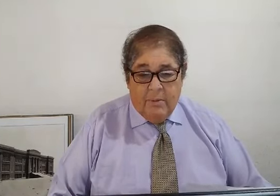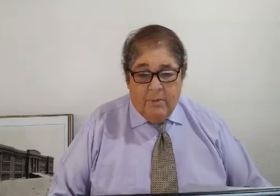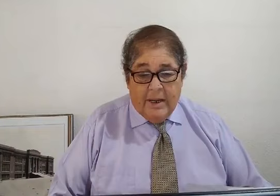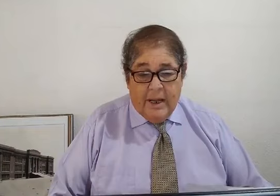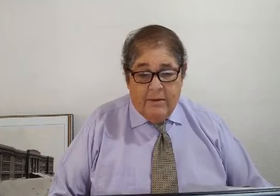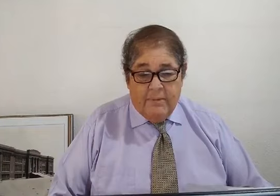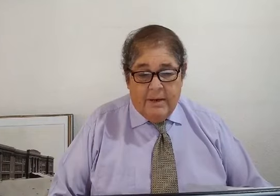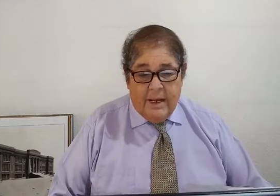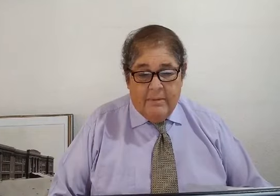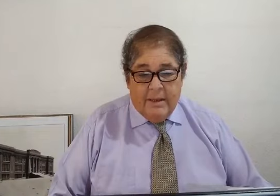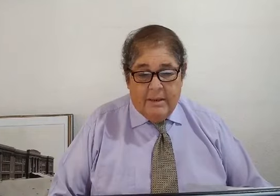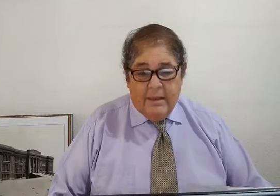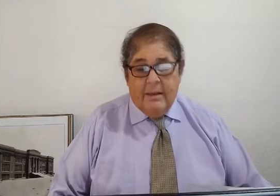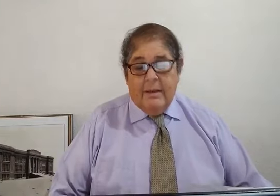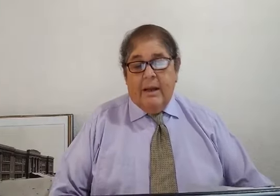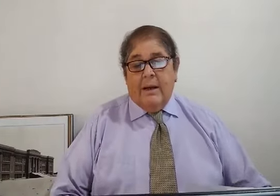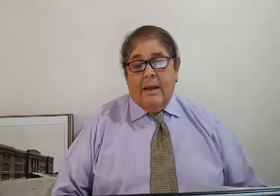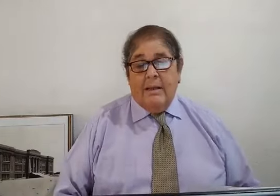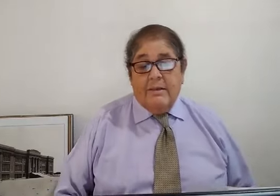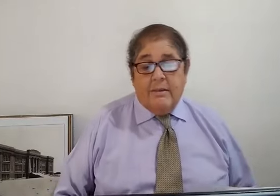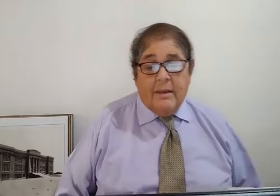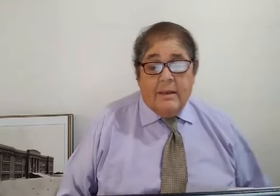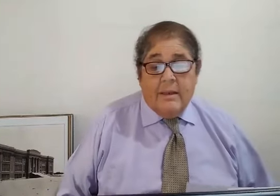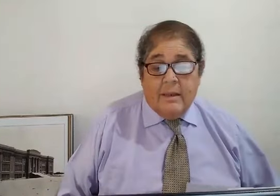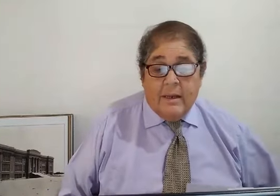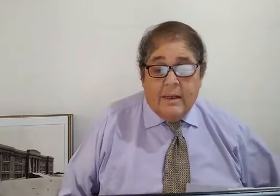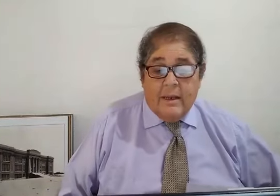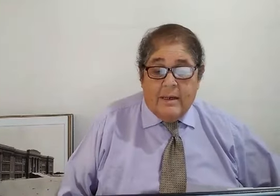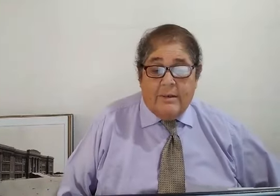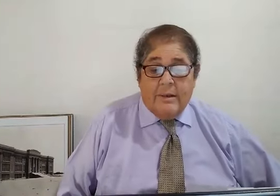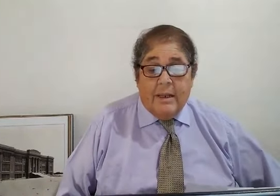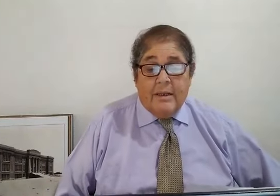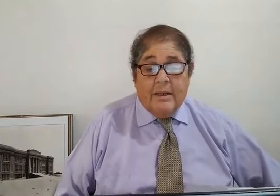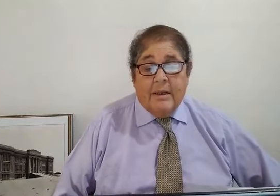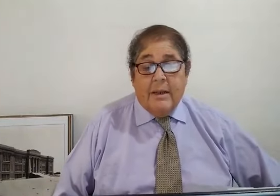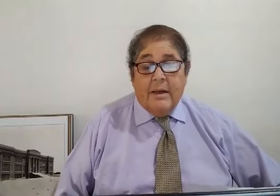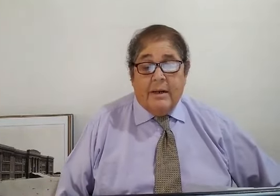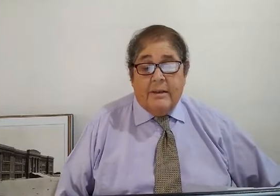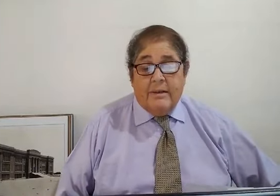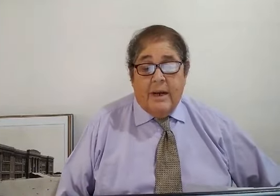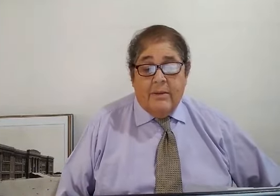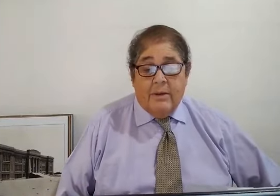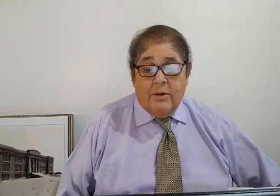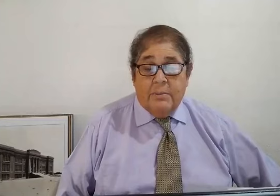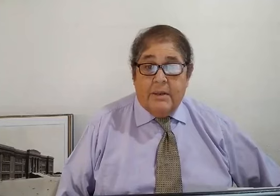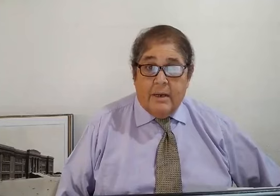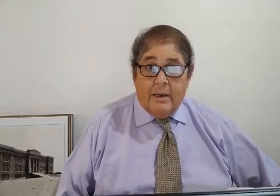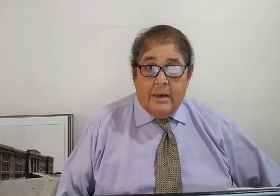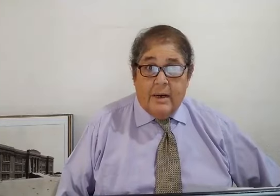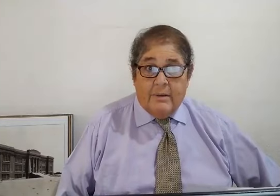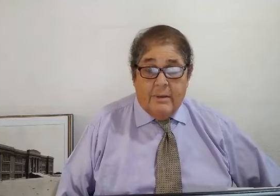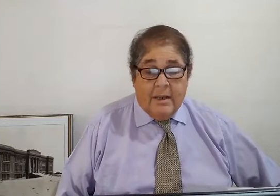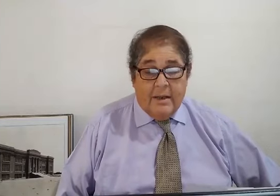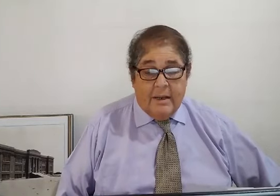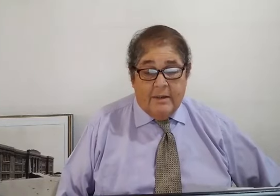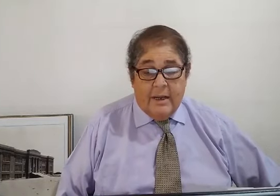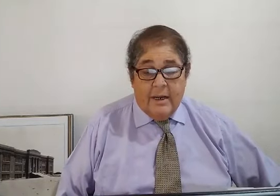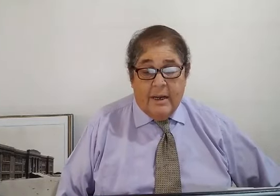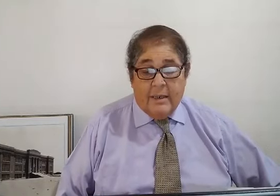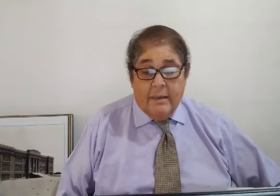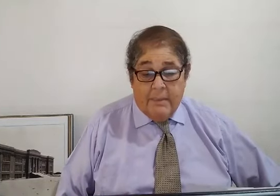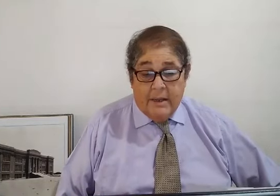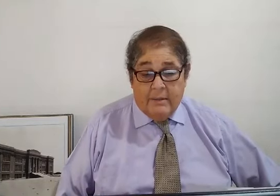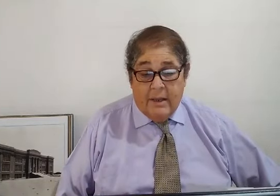se publicaron finalmente a raíz del incidente registrado en el Hospital General Las Américas, allá